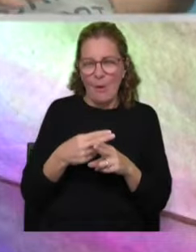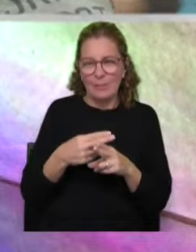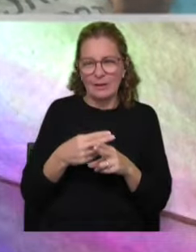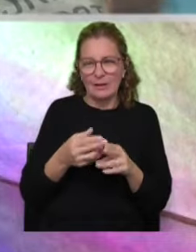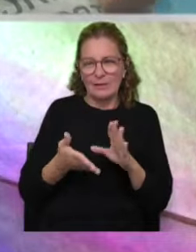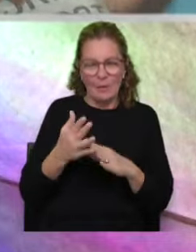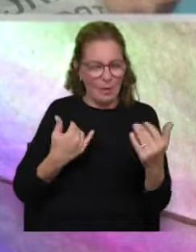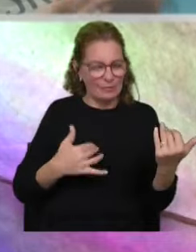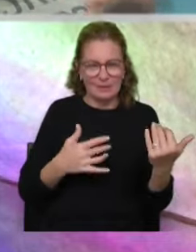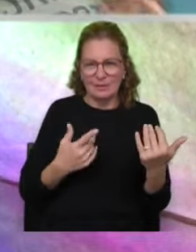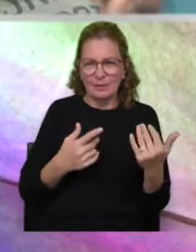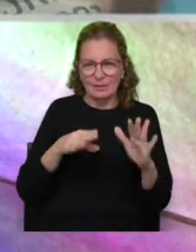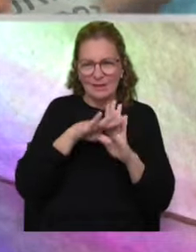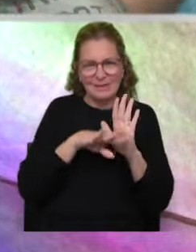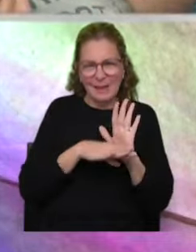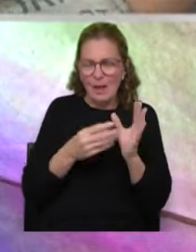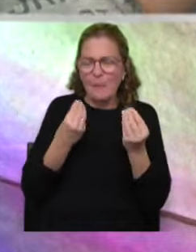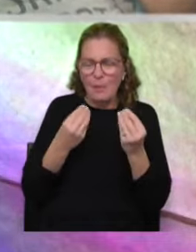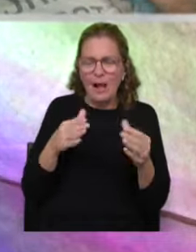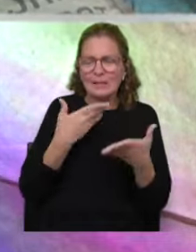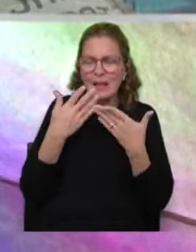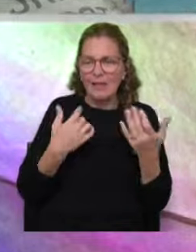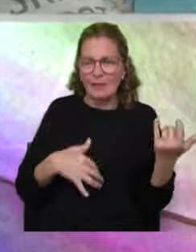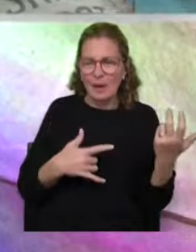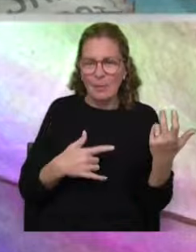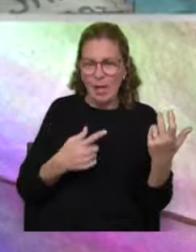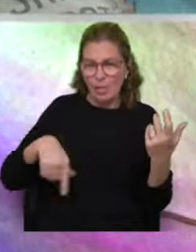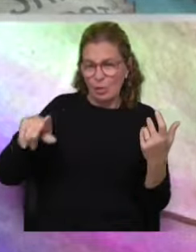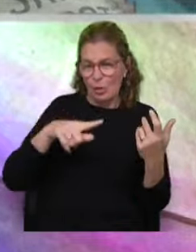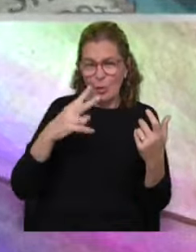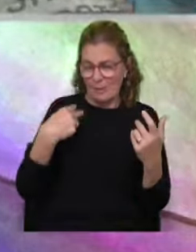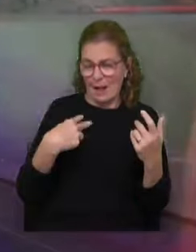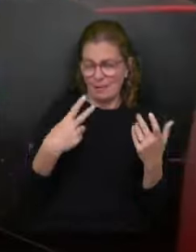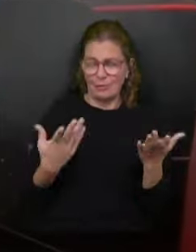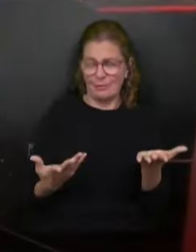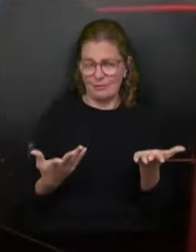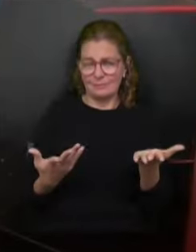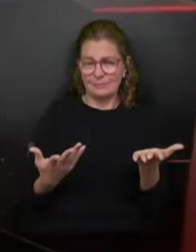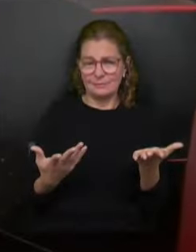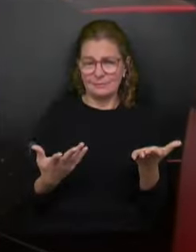sin repertorio, sin lista de temas, afinábamos así adelante de todo el mundo. Sí,